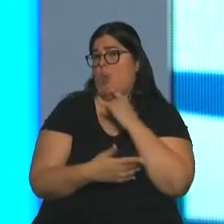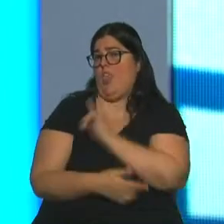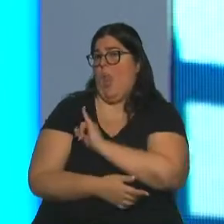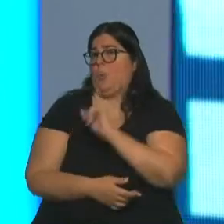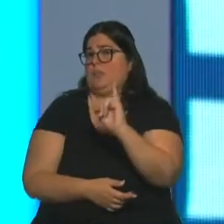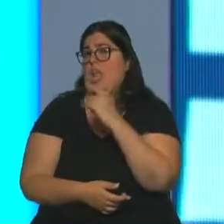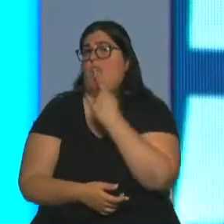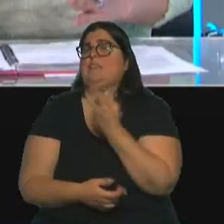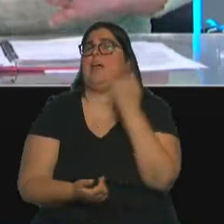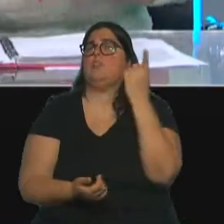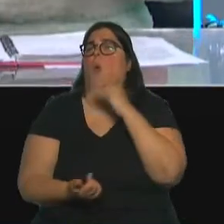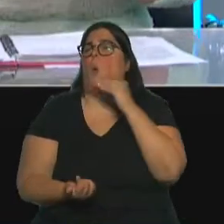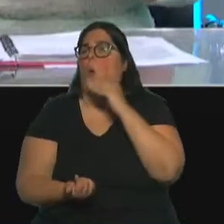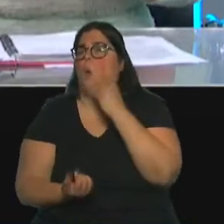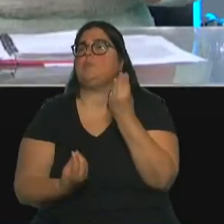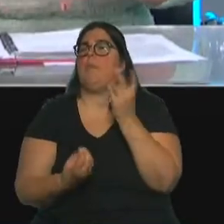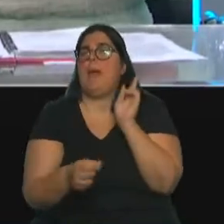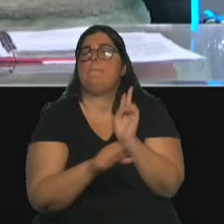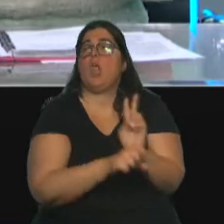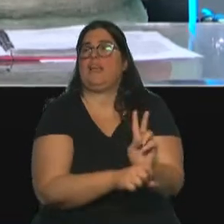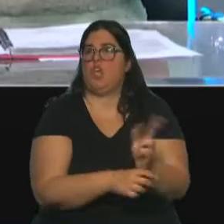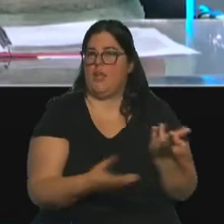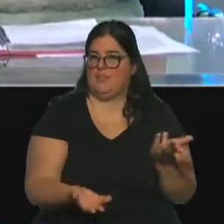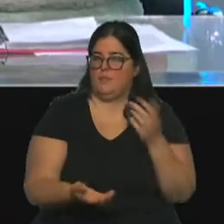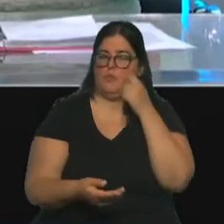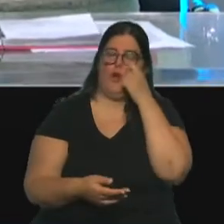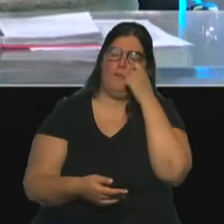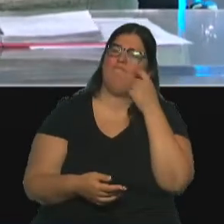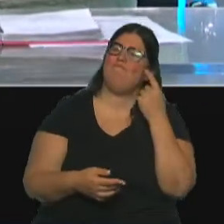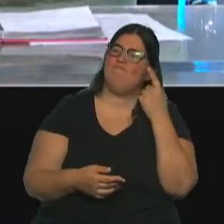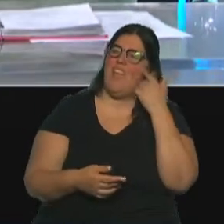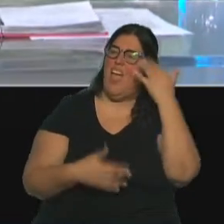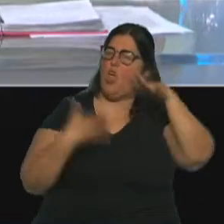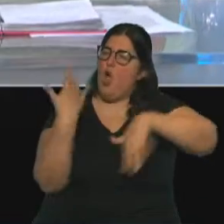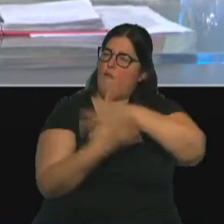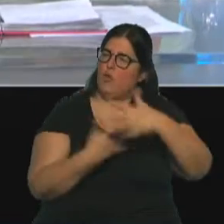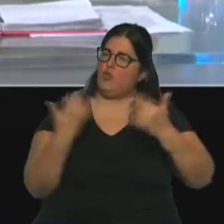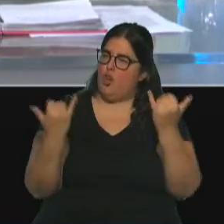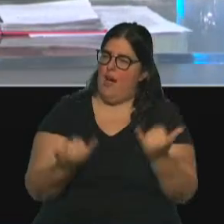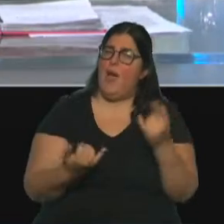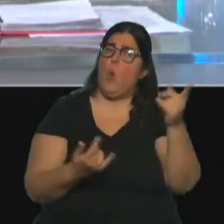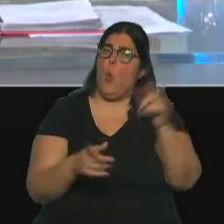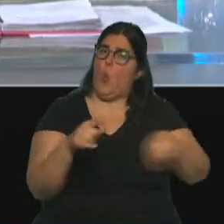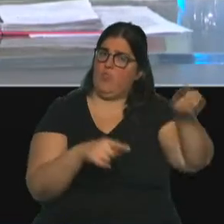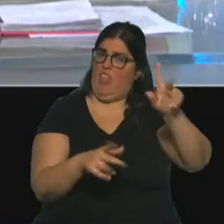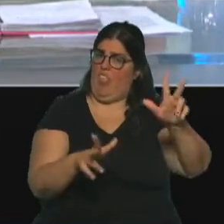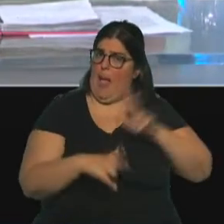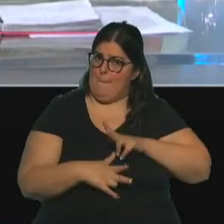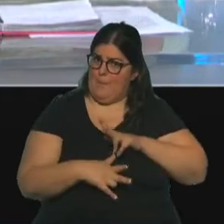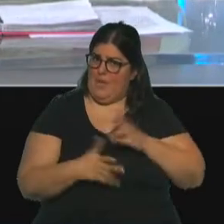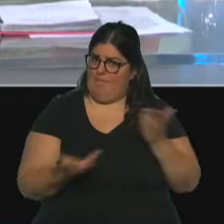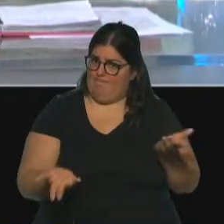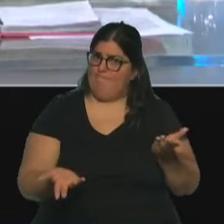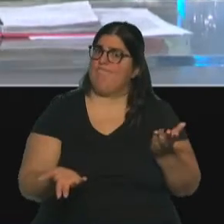como una excusa para el proteccionismo, ¿no? Entonces quedó un poco confuso, igual, no sé, díganme ustedes si no fue así, porque en